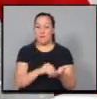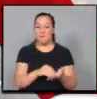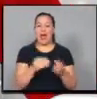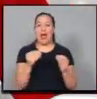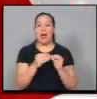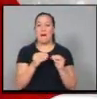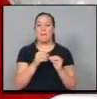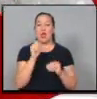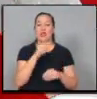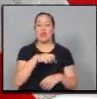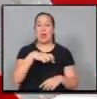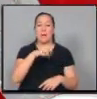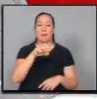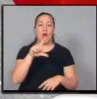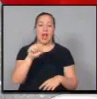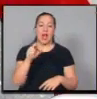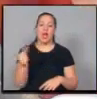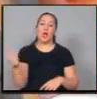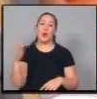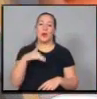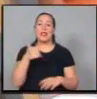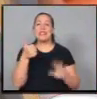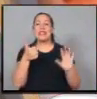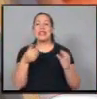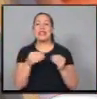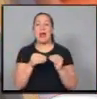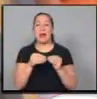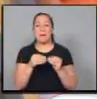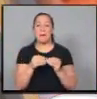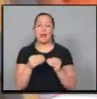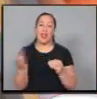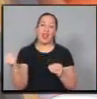del polaco. Dice, vení que te llevo, tenemos 6 amigas de Silvina Luna.